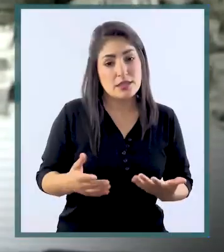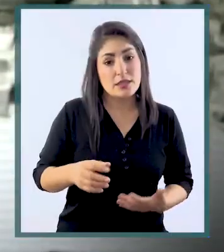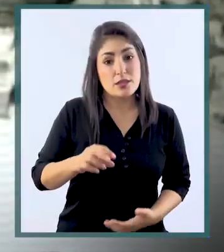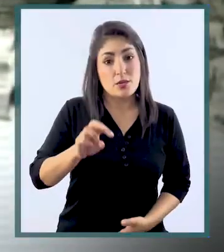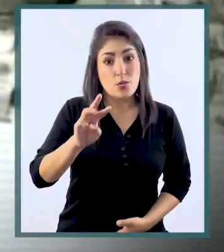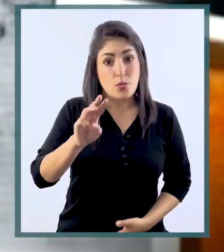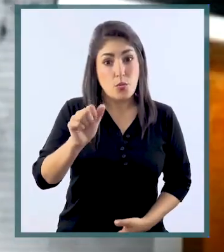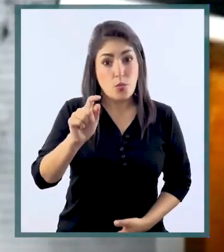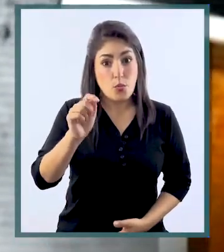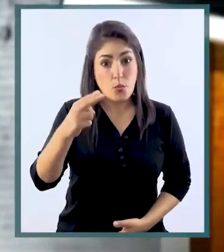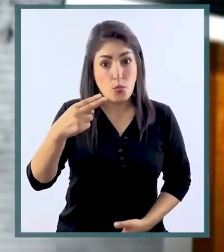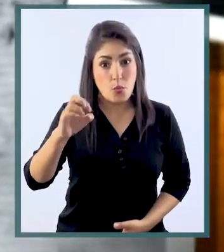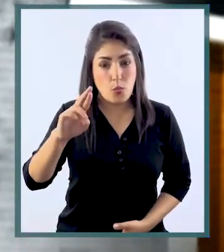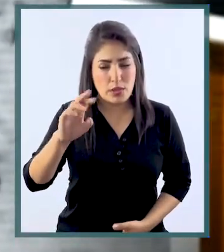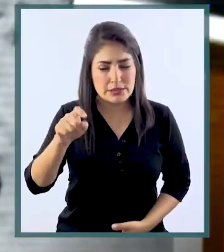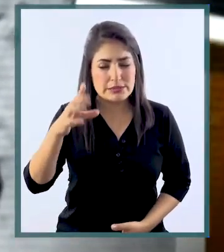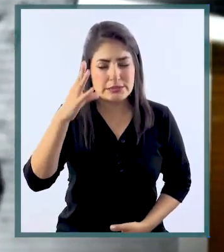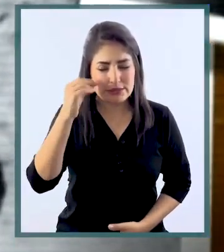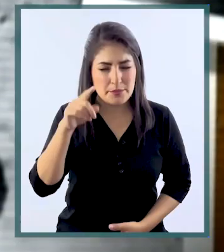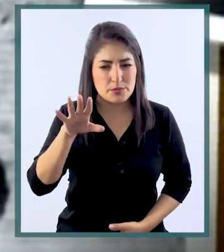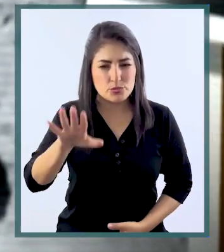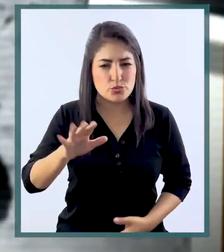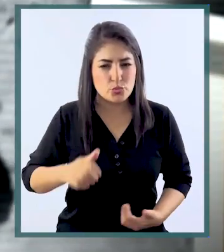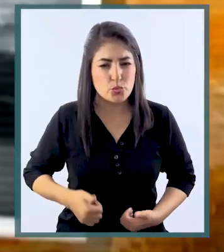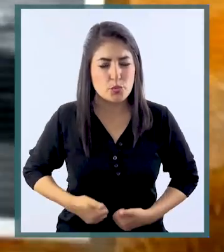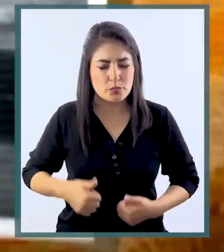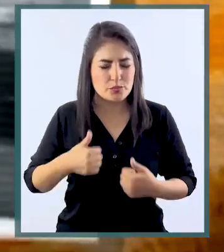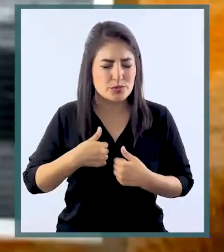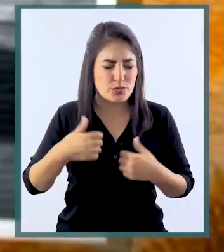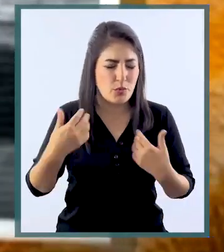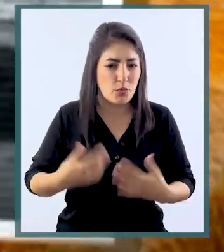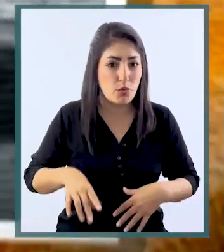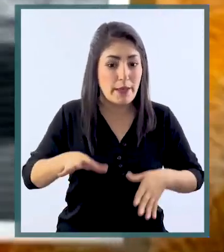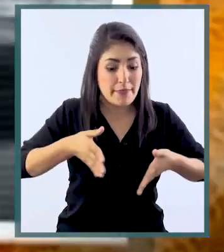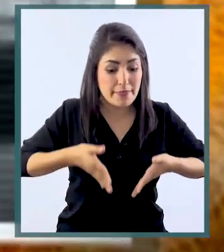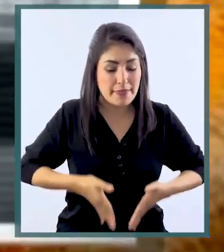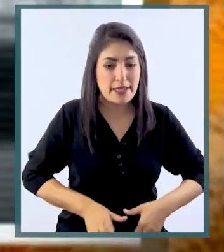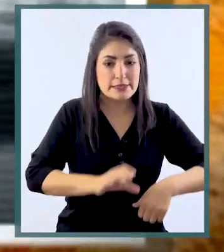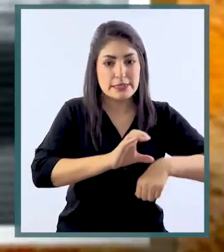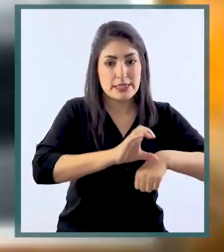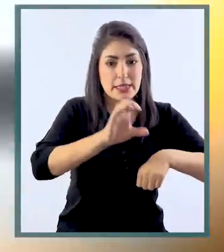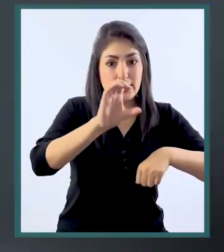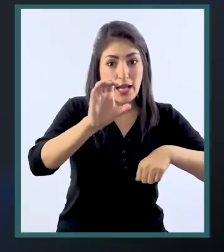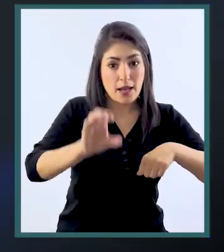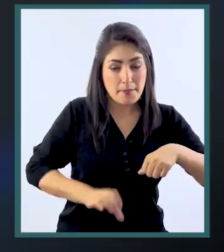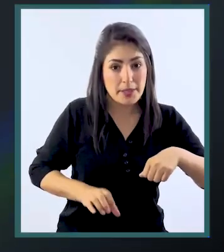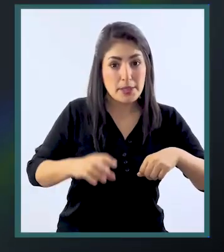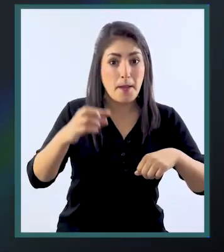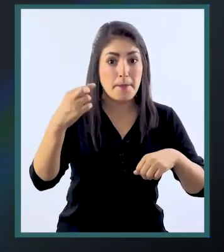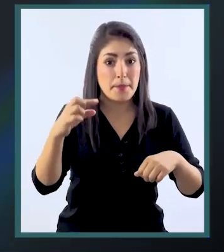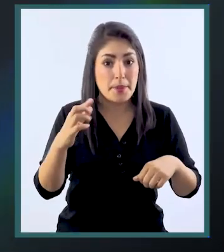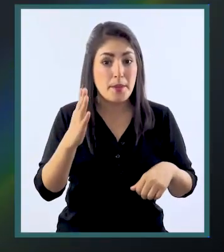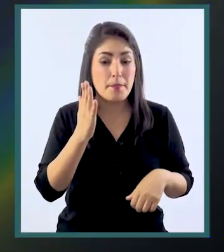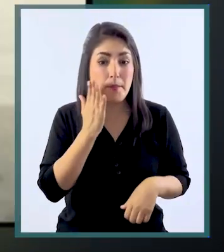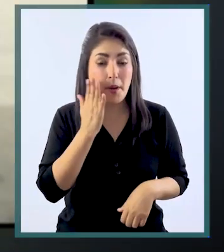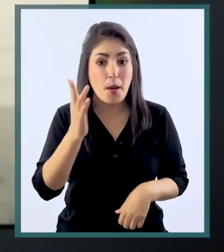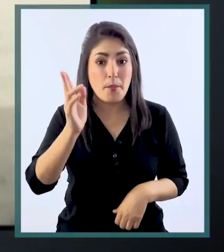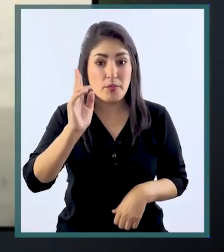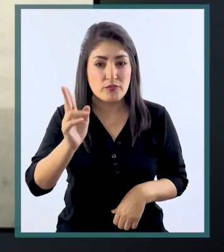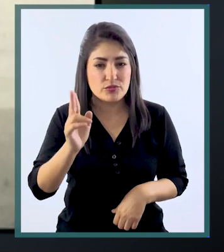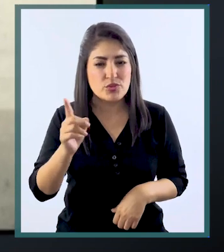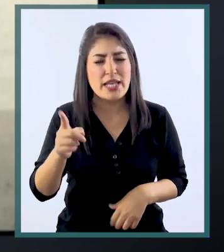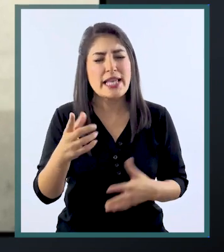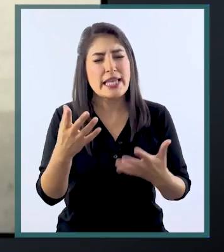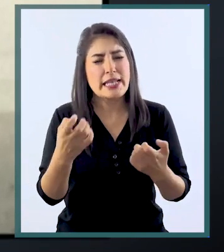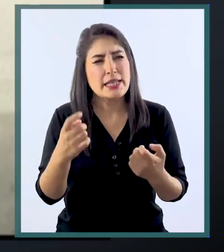Hablar de Walter Alba es comprender una vida vasta, que nació en Cajamarca, que sus padres fueron docentes, que quiso